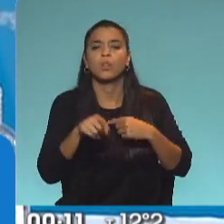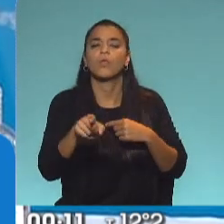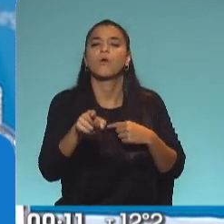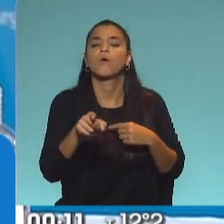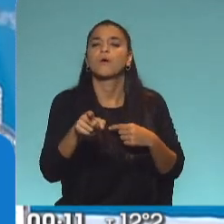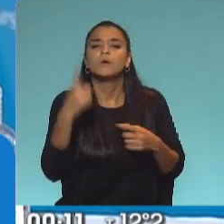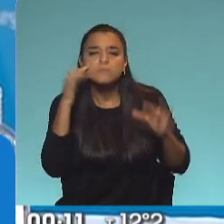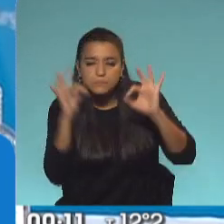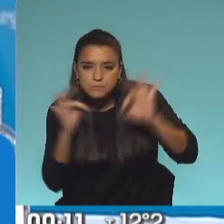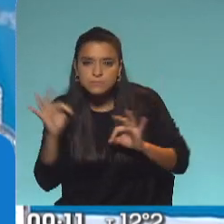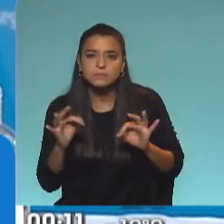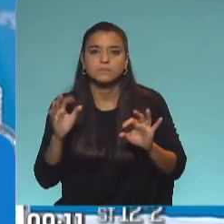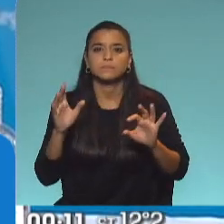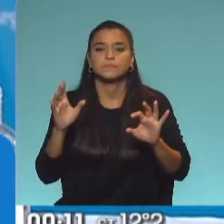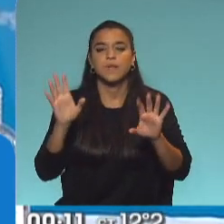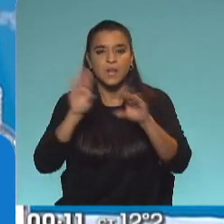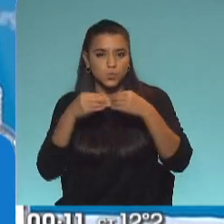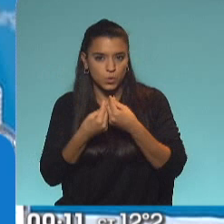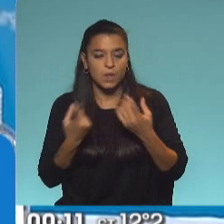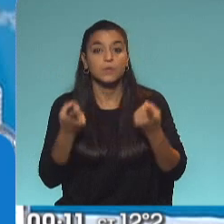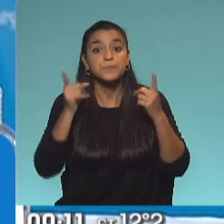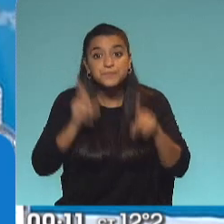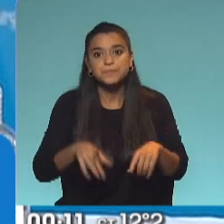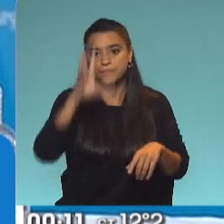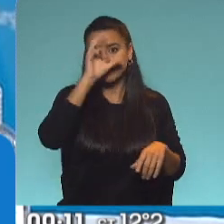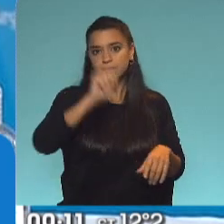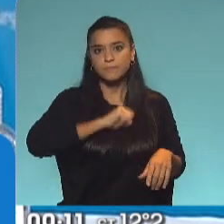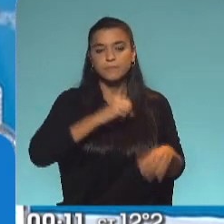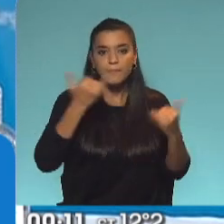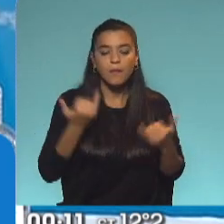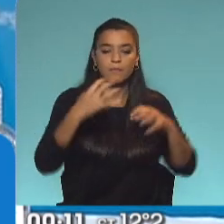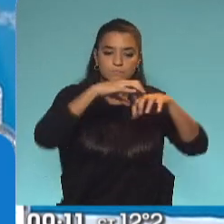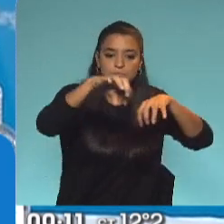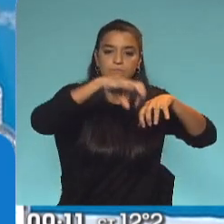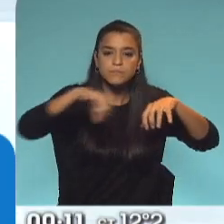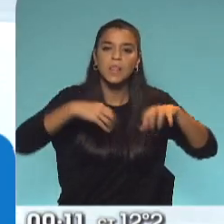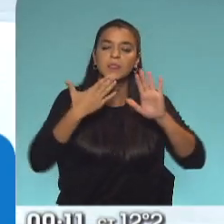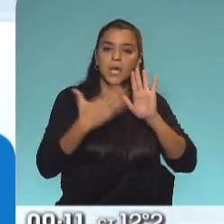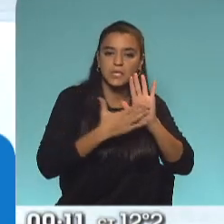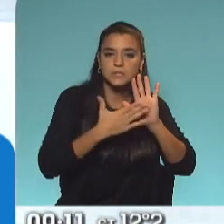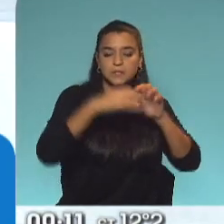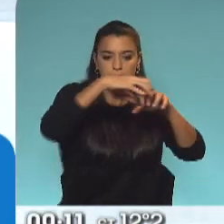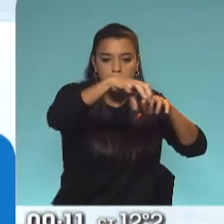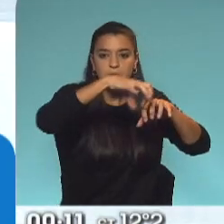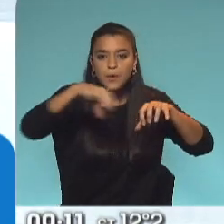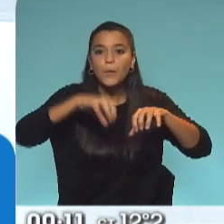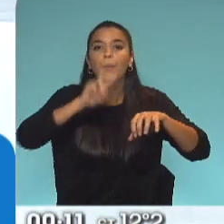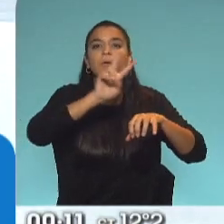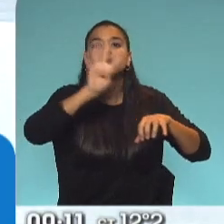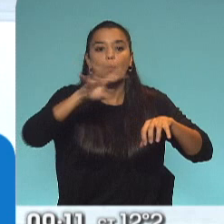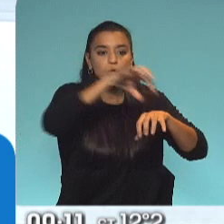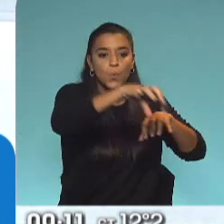los resultados también tenemos el desafío de descentralizar estos tests trabajando con las 24